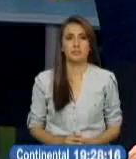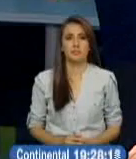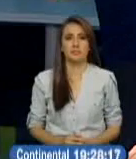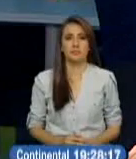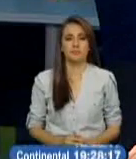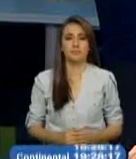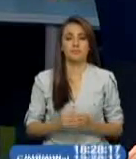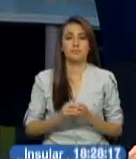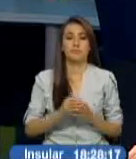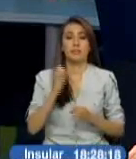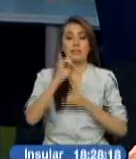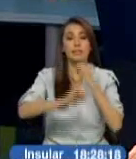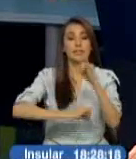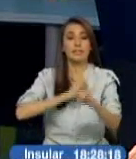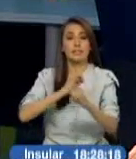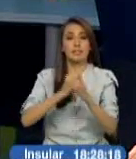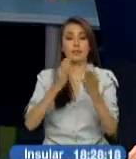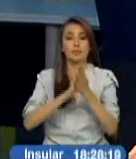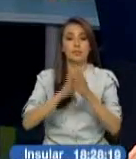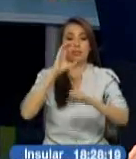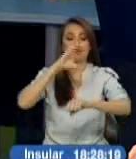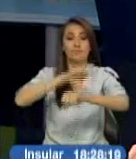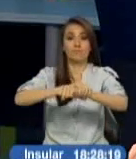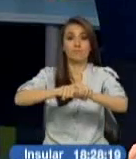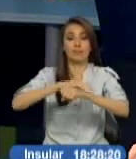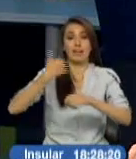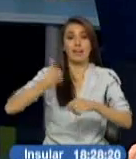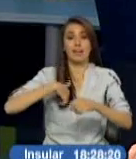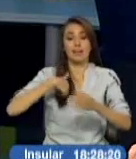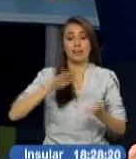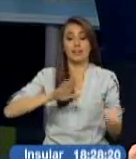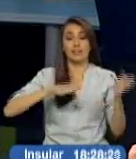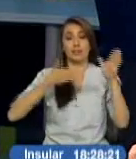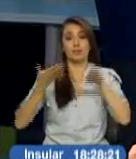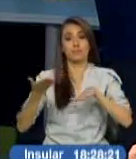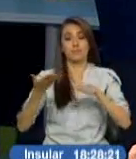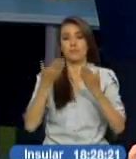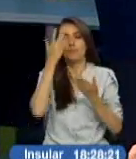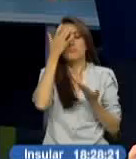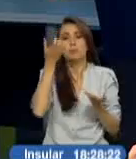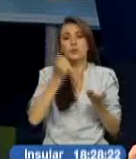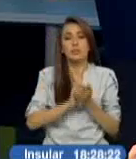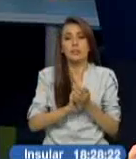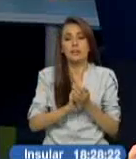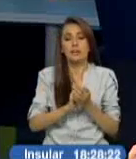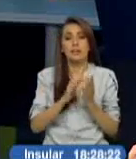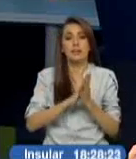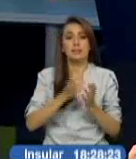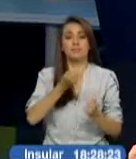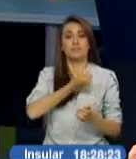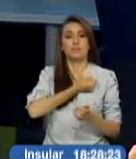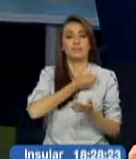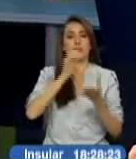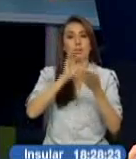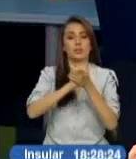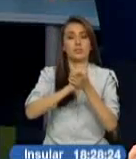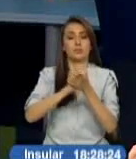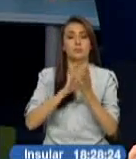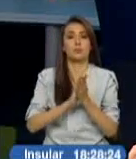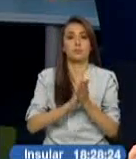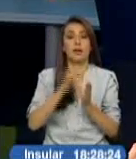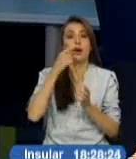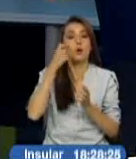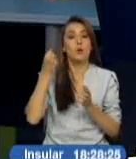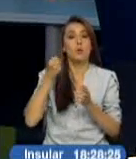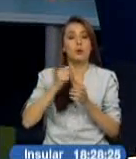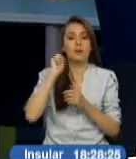Y en lo internacional les contamos, cadena perpetua en Argentina para un empresario que mató a su esposa de 66 puñaladas, mientras que un hombre atacó